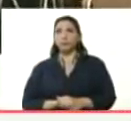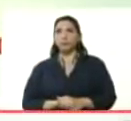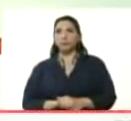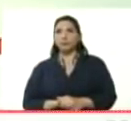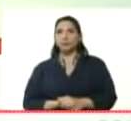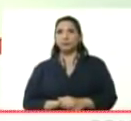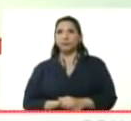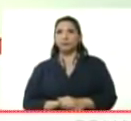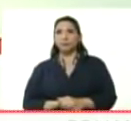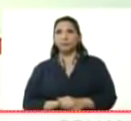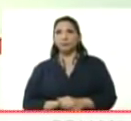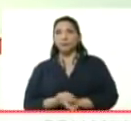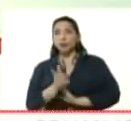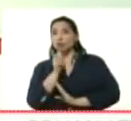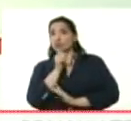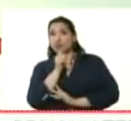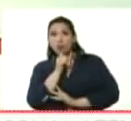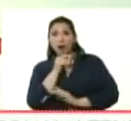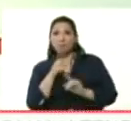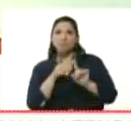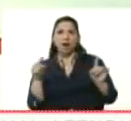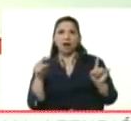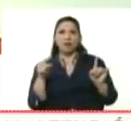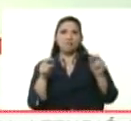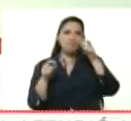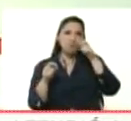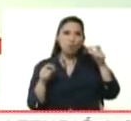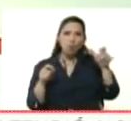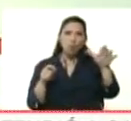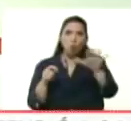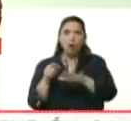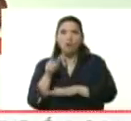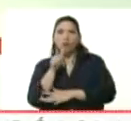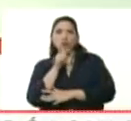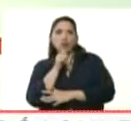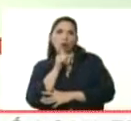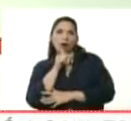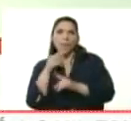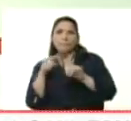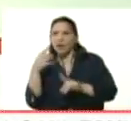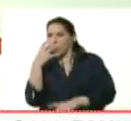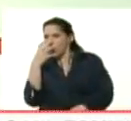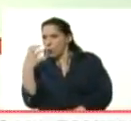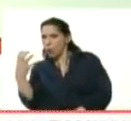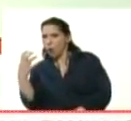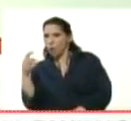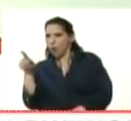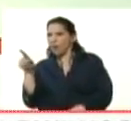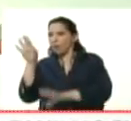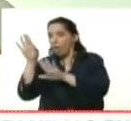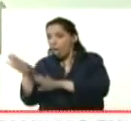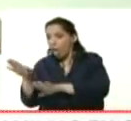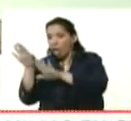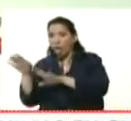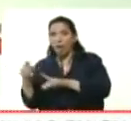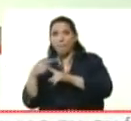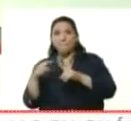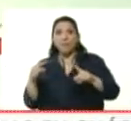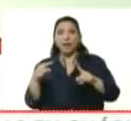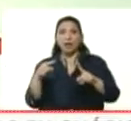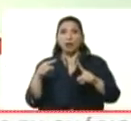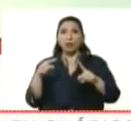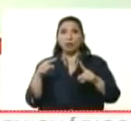jaurías. No tiene para los corderos. Y para los lobos, los corderos no. Por eso los corderos nunca se